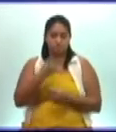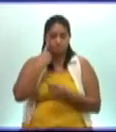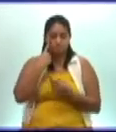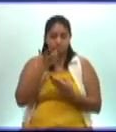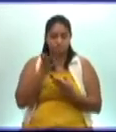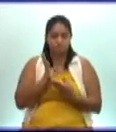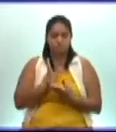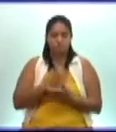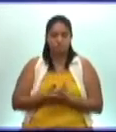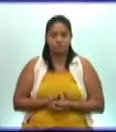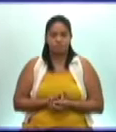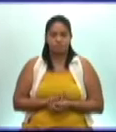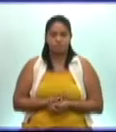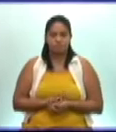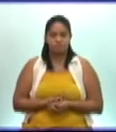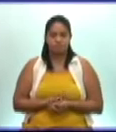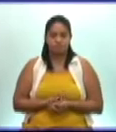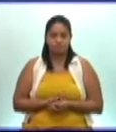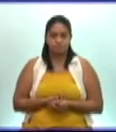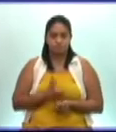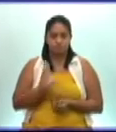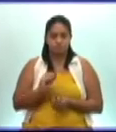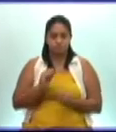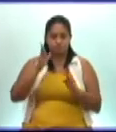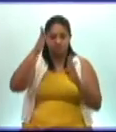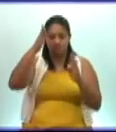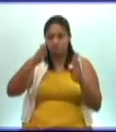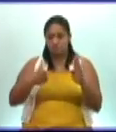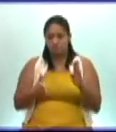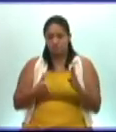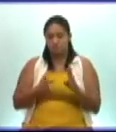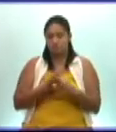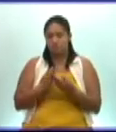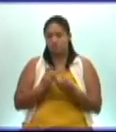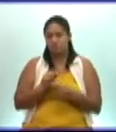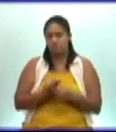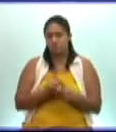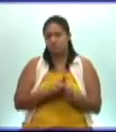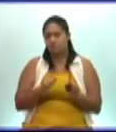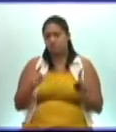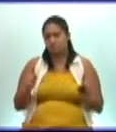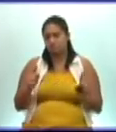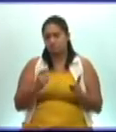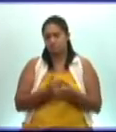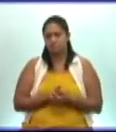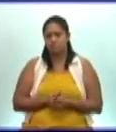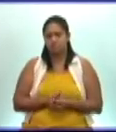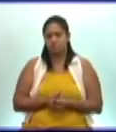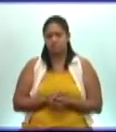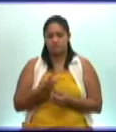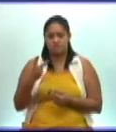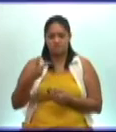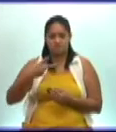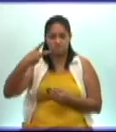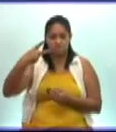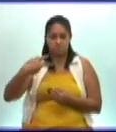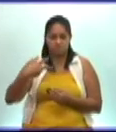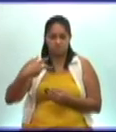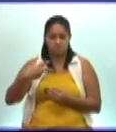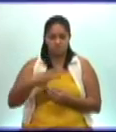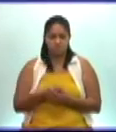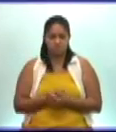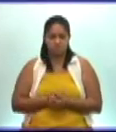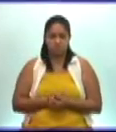en pantalla. Es decir, este término les es familiar. La distancia entre dos máximos consecutivos la